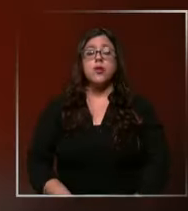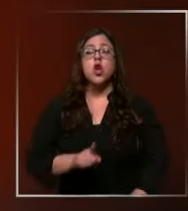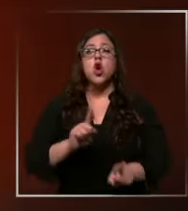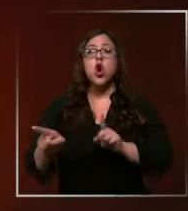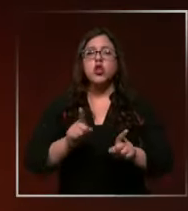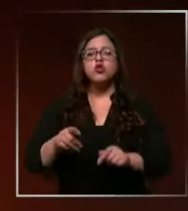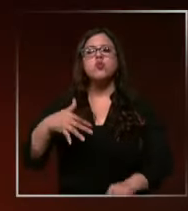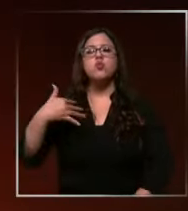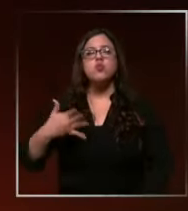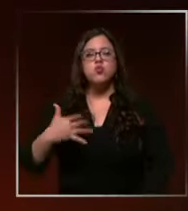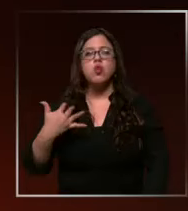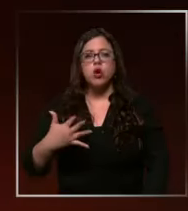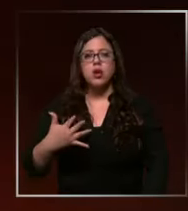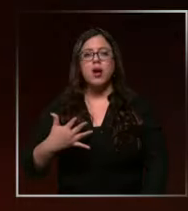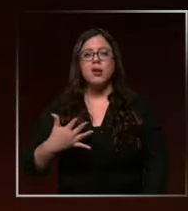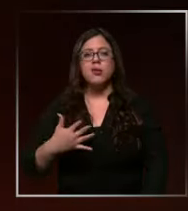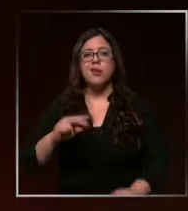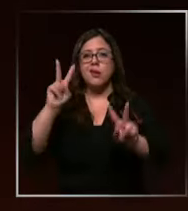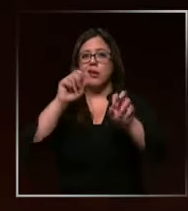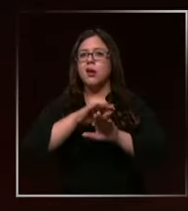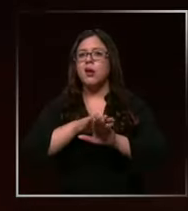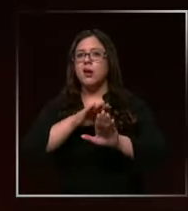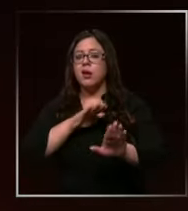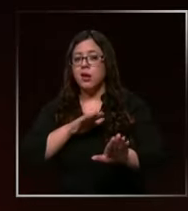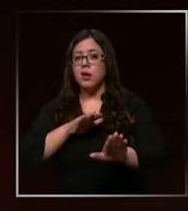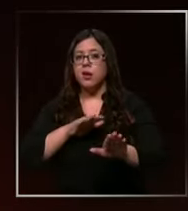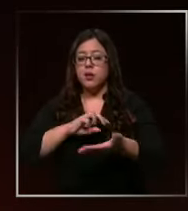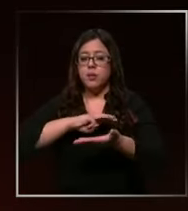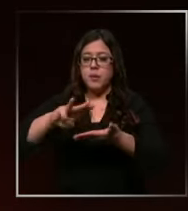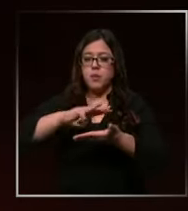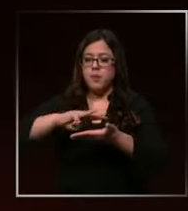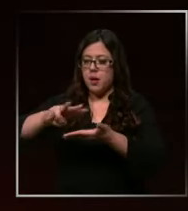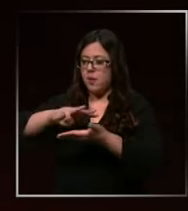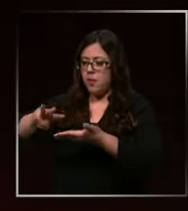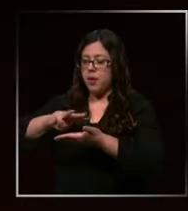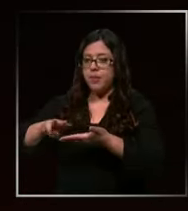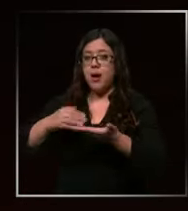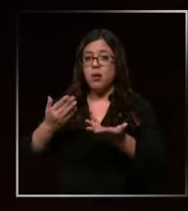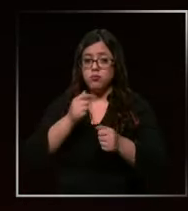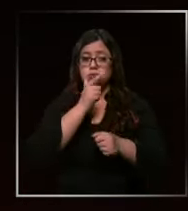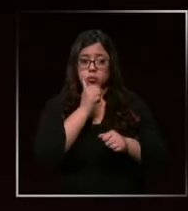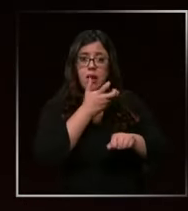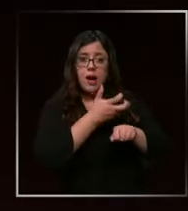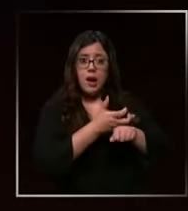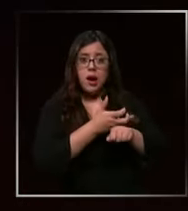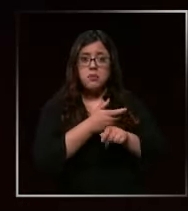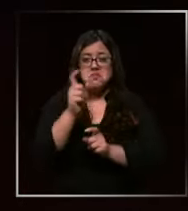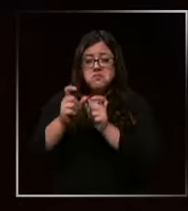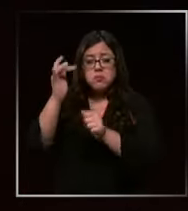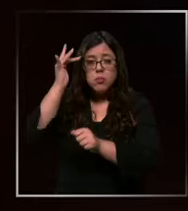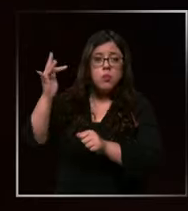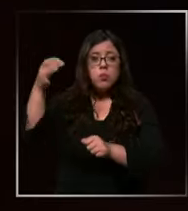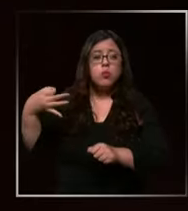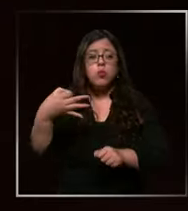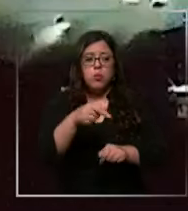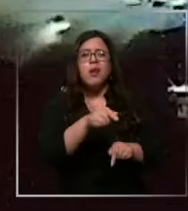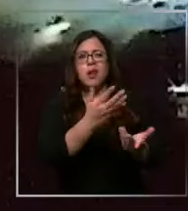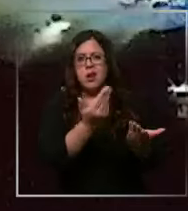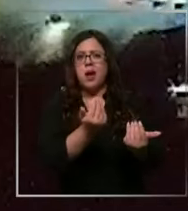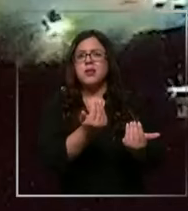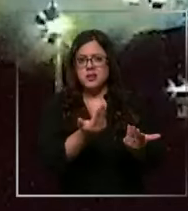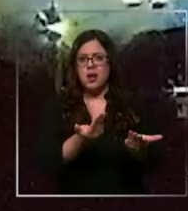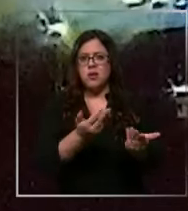Coordinación fundamental a la hora de prevenir. Sistemas de emergencias que, a pesar de los cuestionamientos, según los expertos, son necesarios